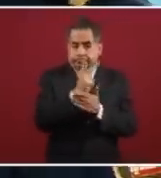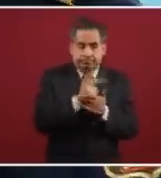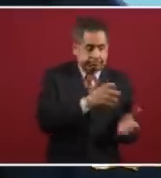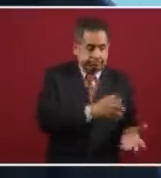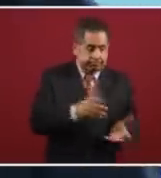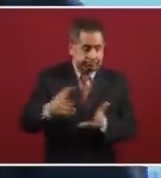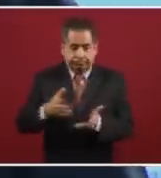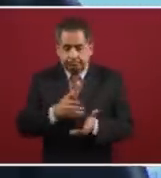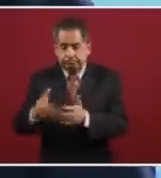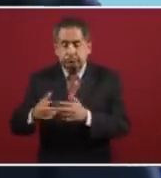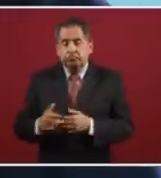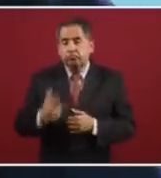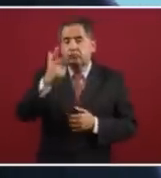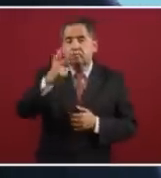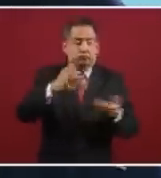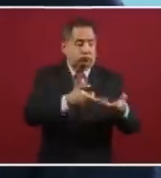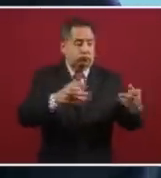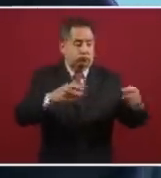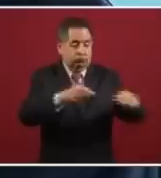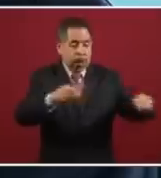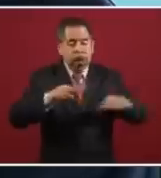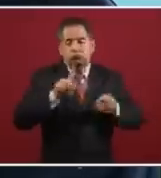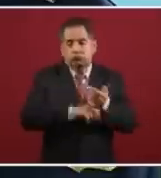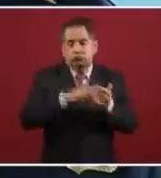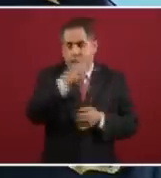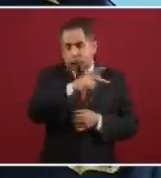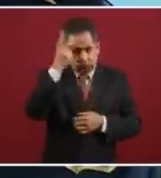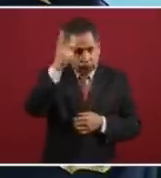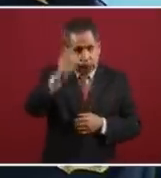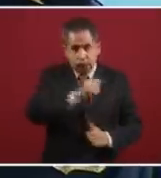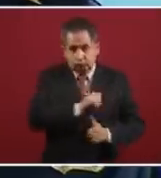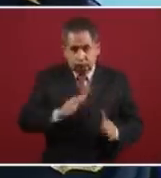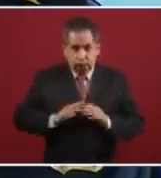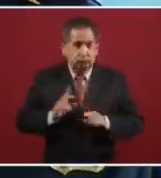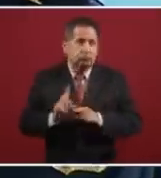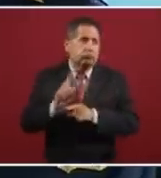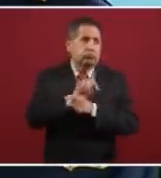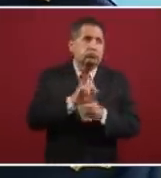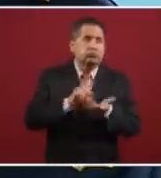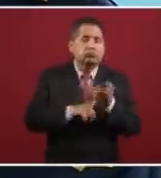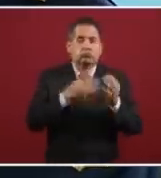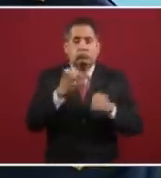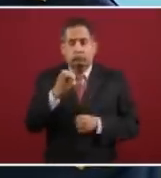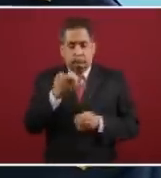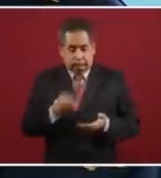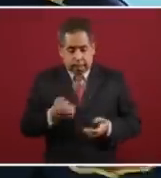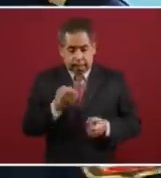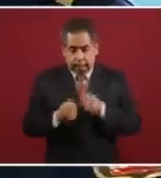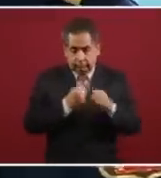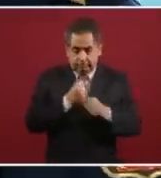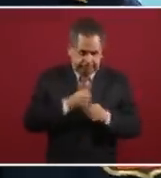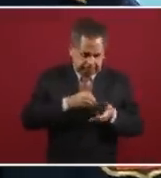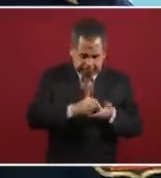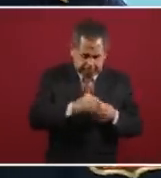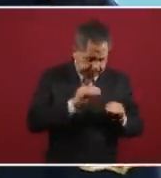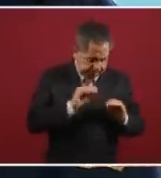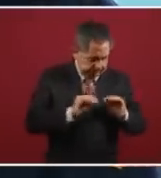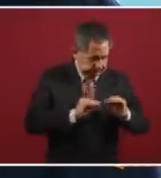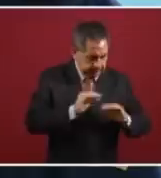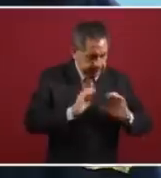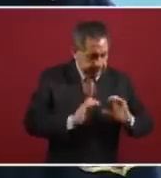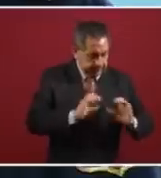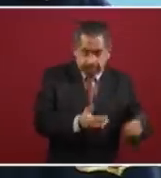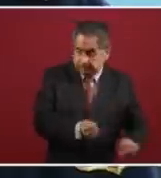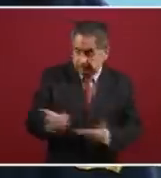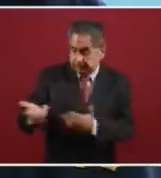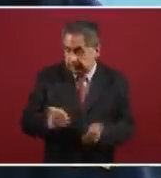viveros forestales militares que se empezaron a crear desde enero del presente año. Una segunda fase